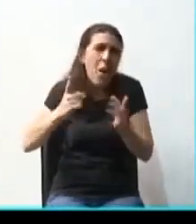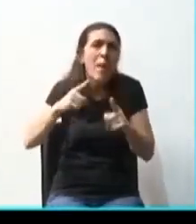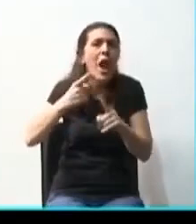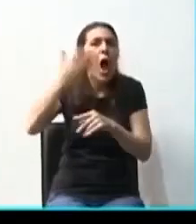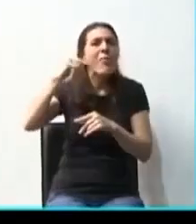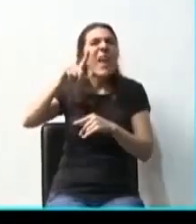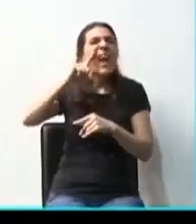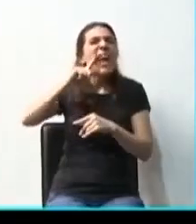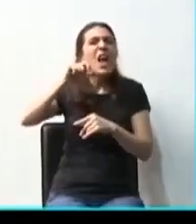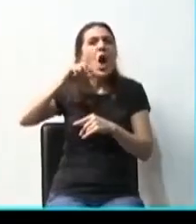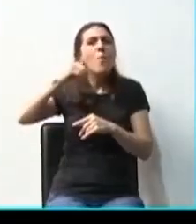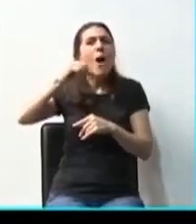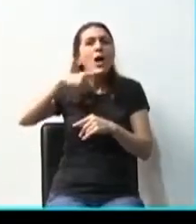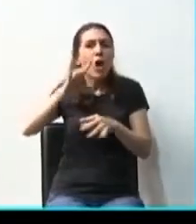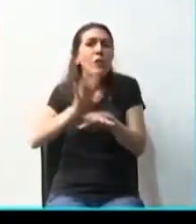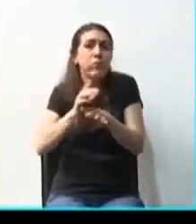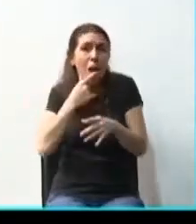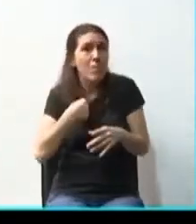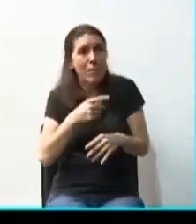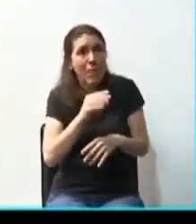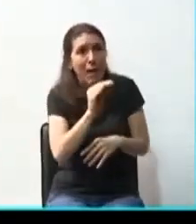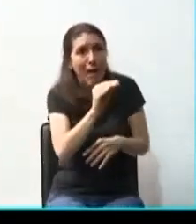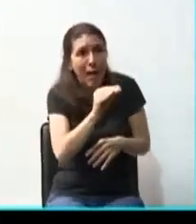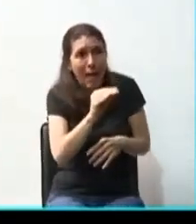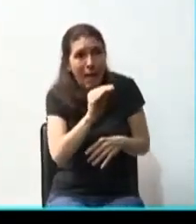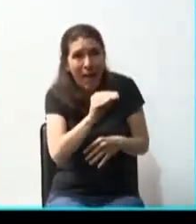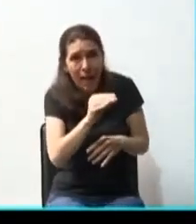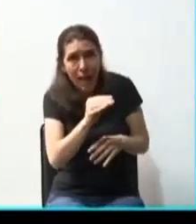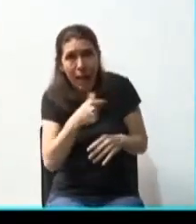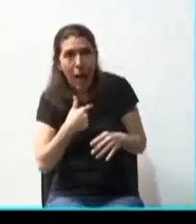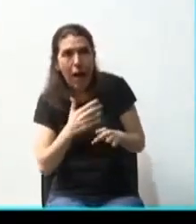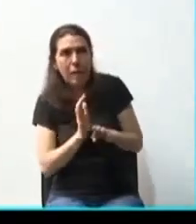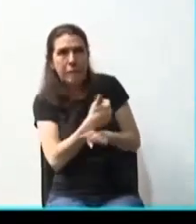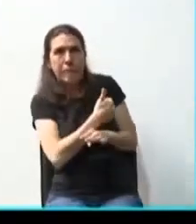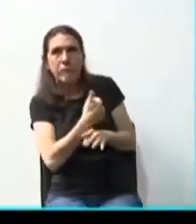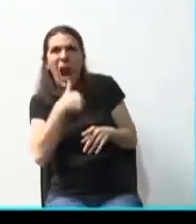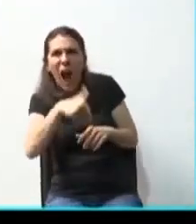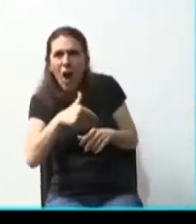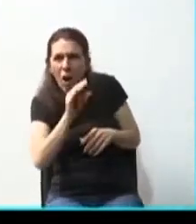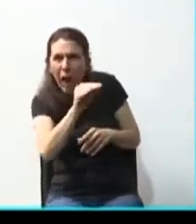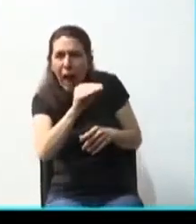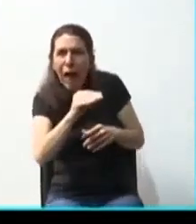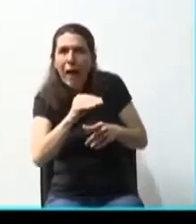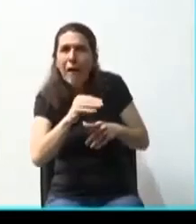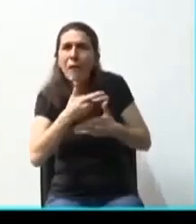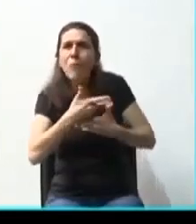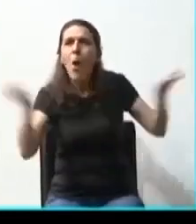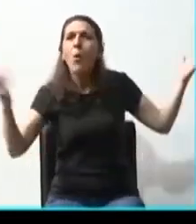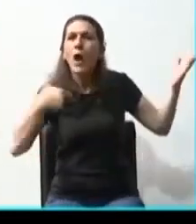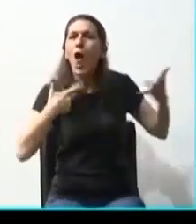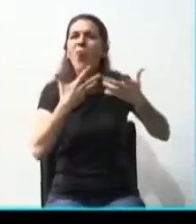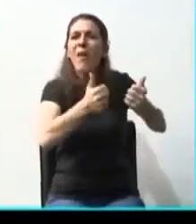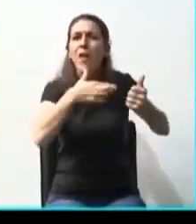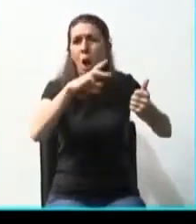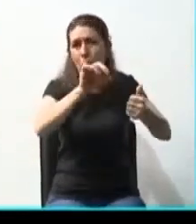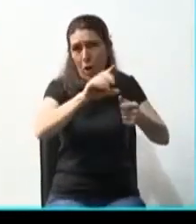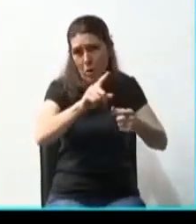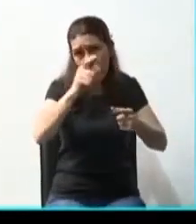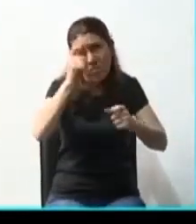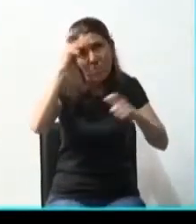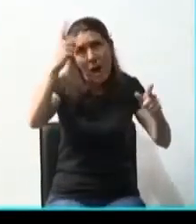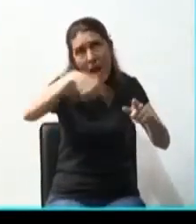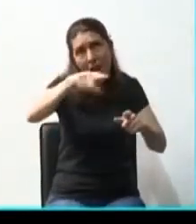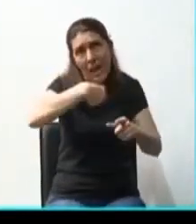ya es rinraje, no es tocar timbres. ¿Quién va a tocar timbres por el PRO de la actualidad? Imagínense, no van a ser bien recibidos